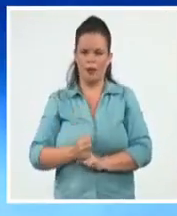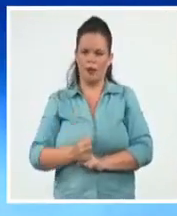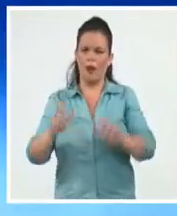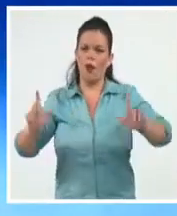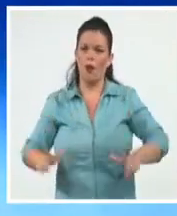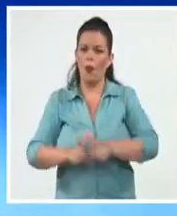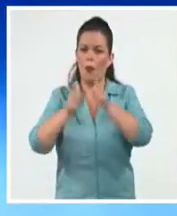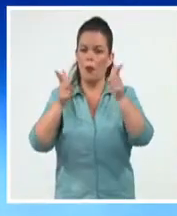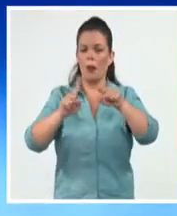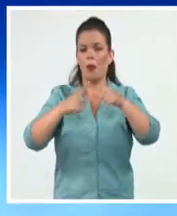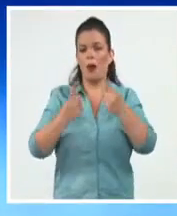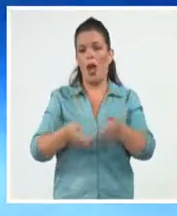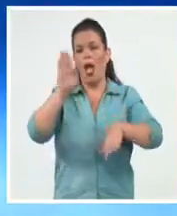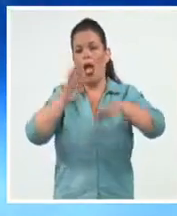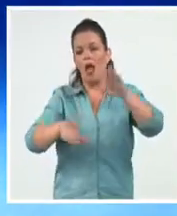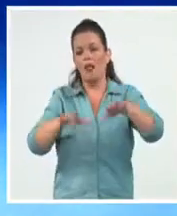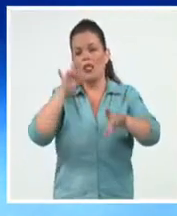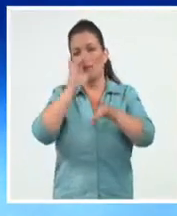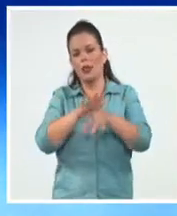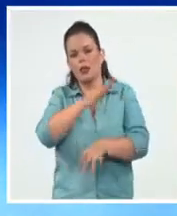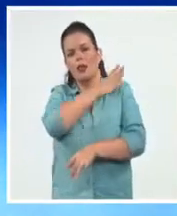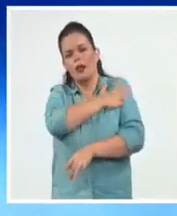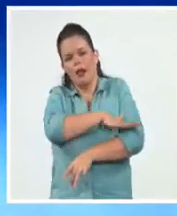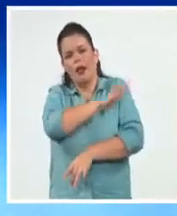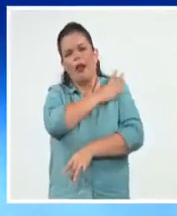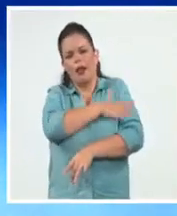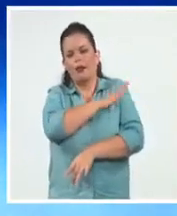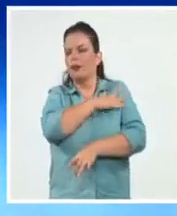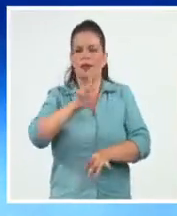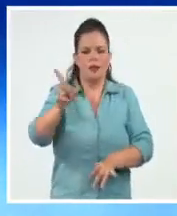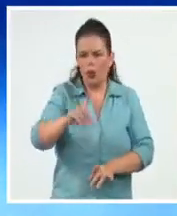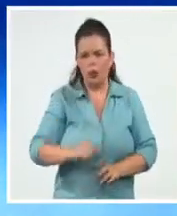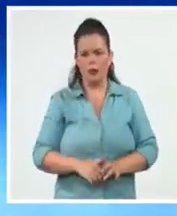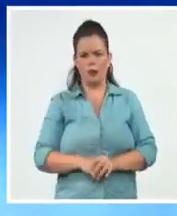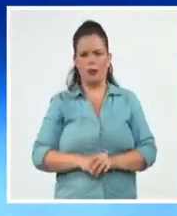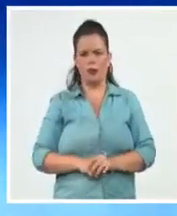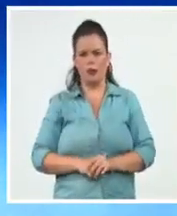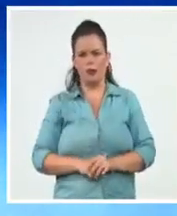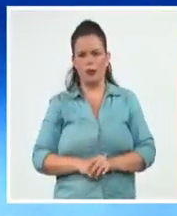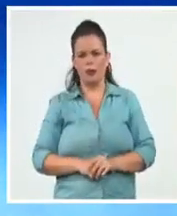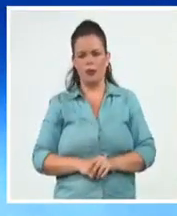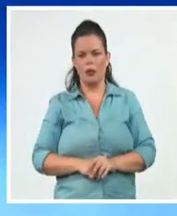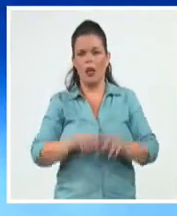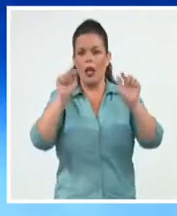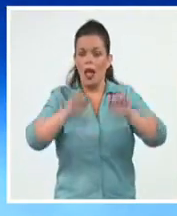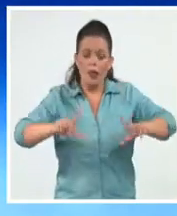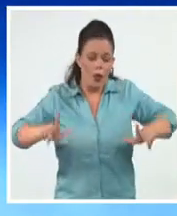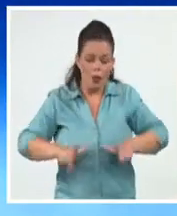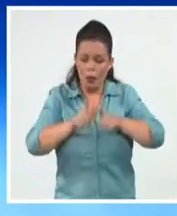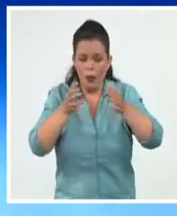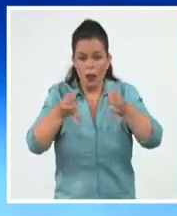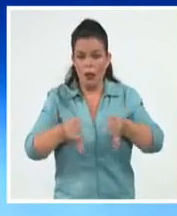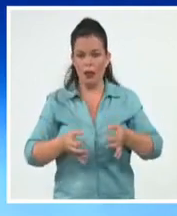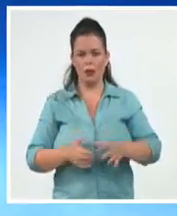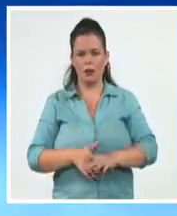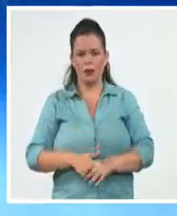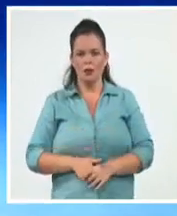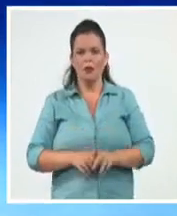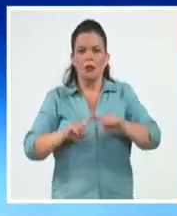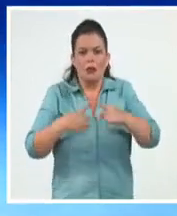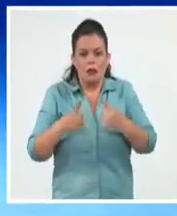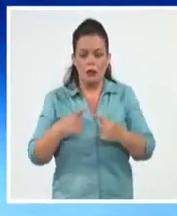paternalismos, con justeza, a la par de la necesaria fuerza que lleva, sí, la fuerza que lleva la respuesta a hechos tan